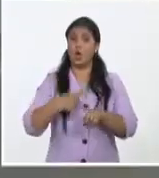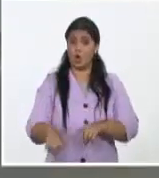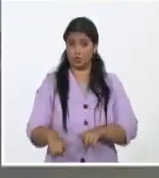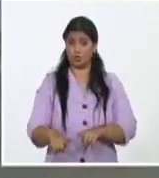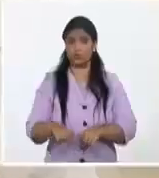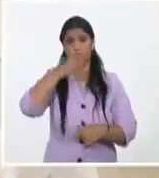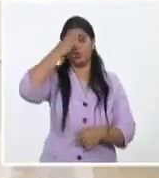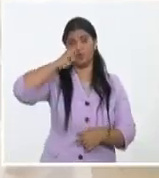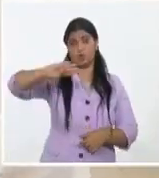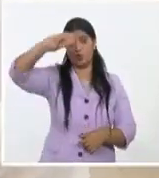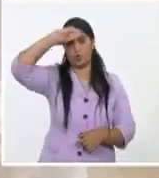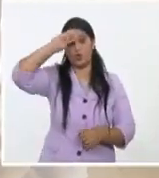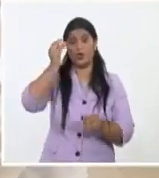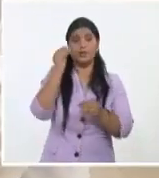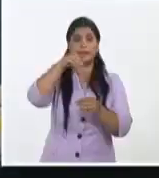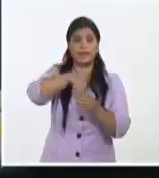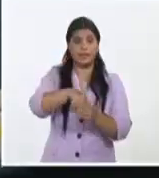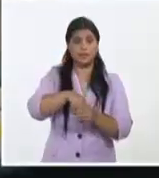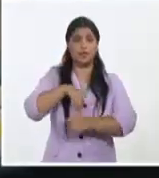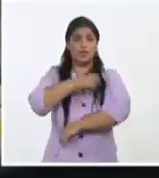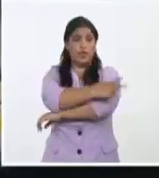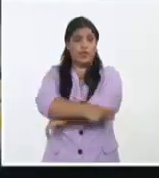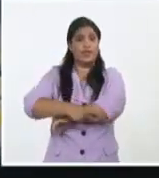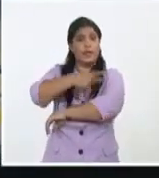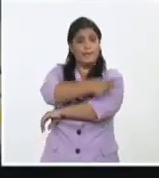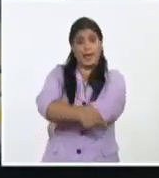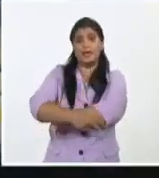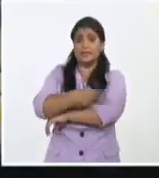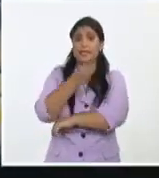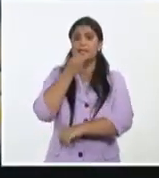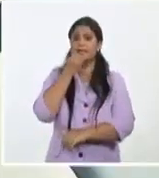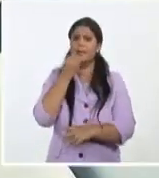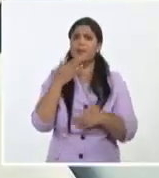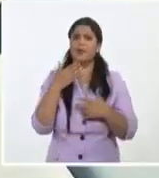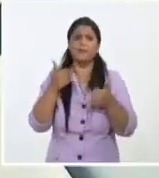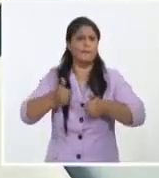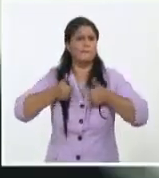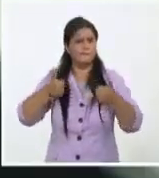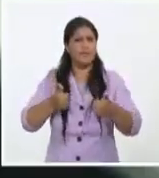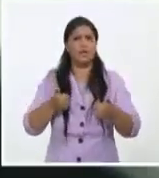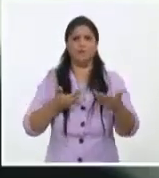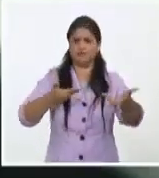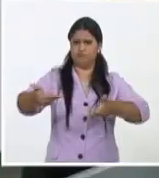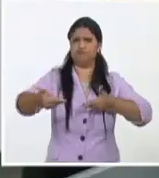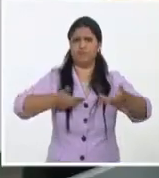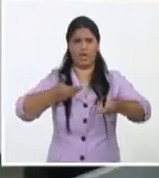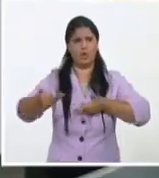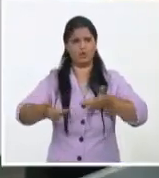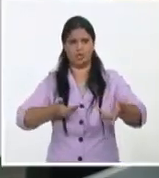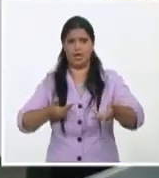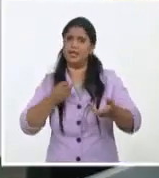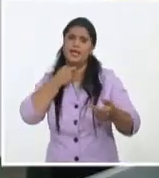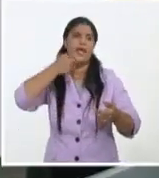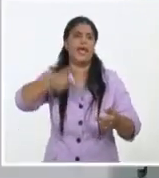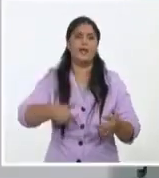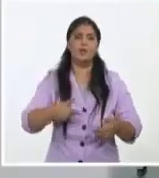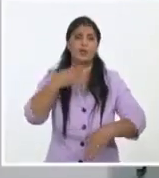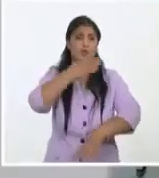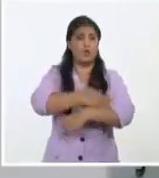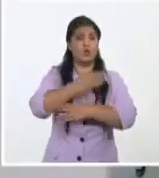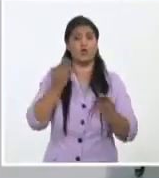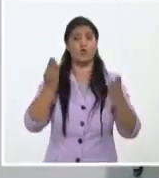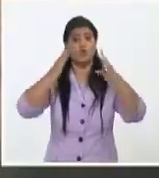estuviera dentro de estos países que acceden a este mecanismo, no, y aún suponiendo que ya Cuba hubiera recibido vacuna por